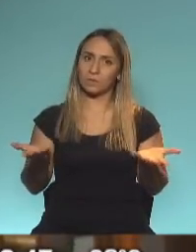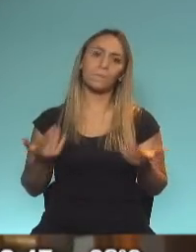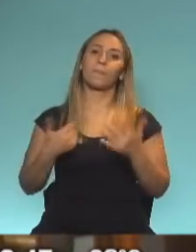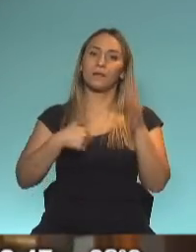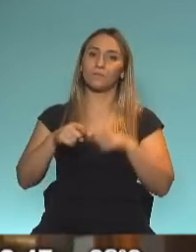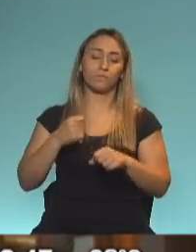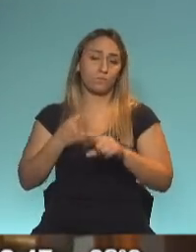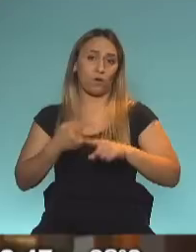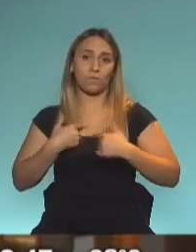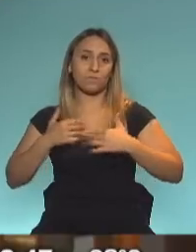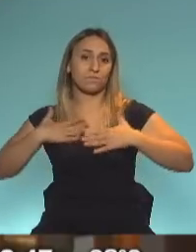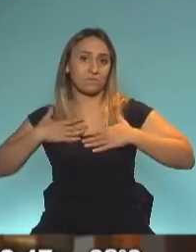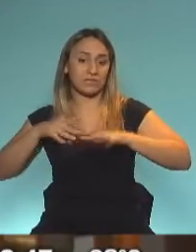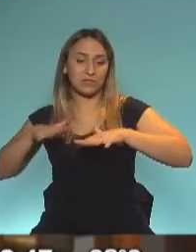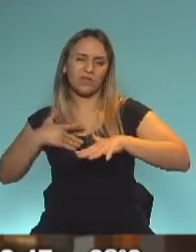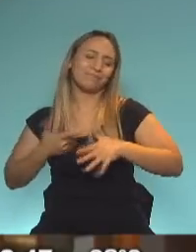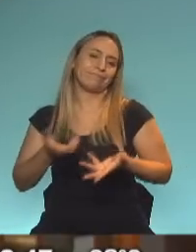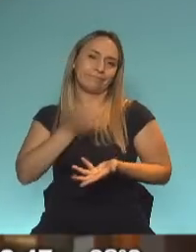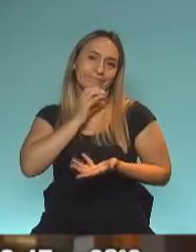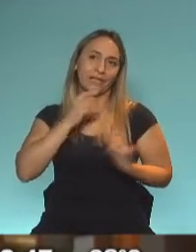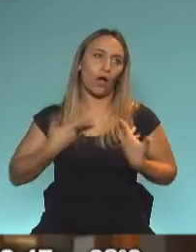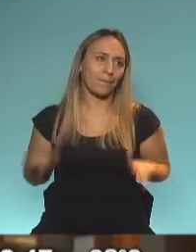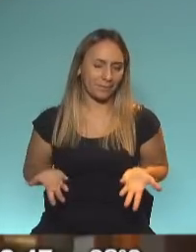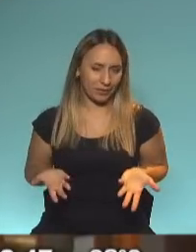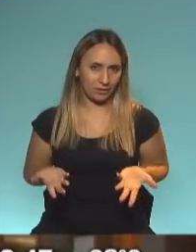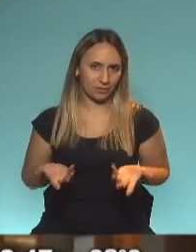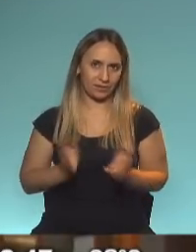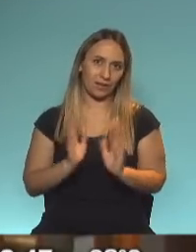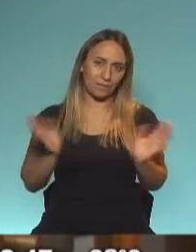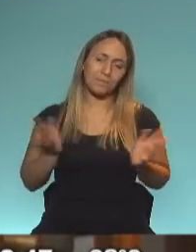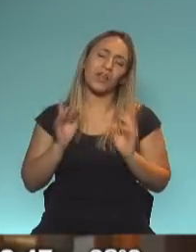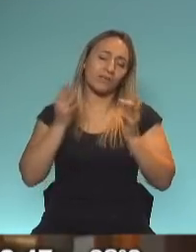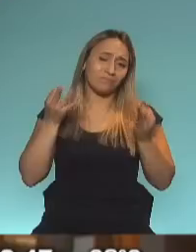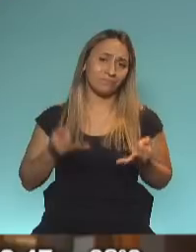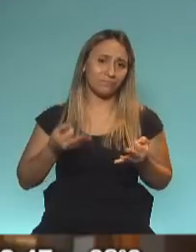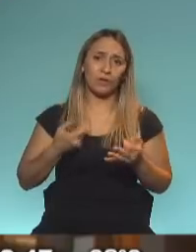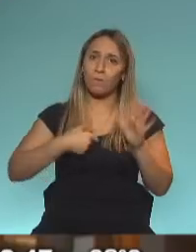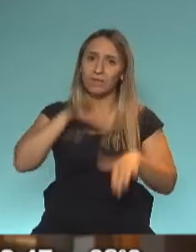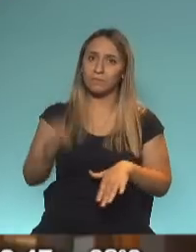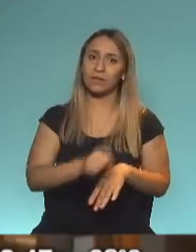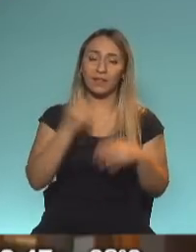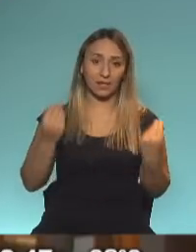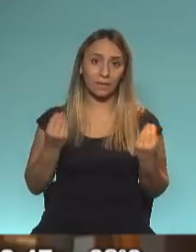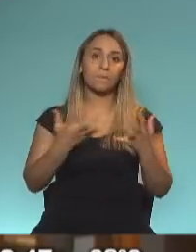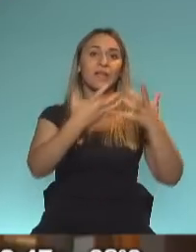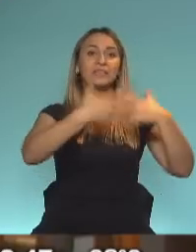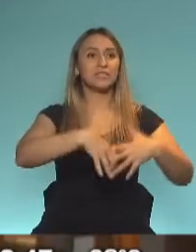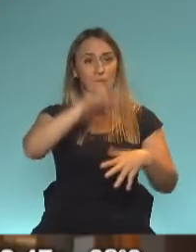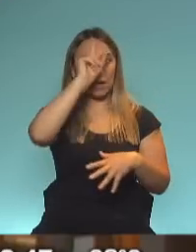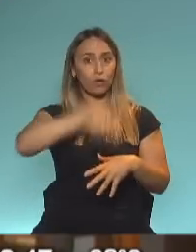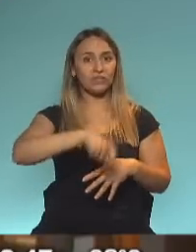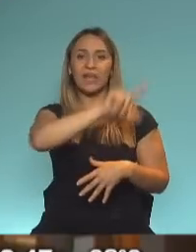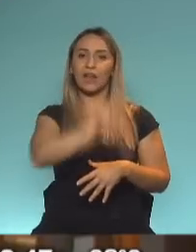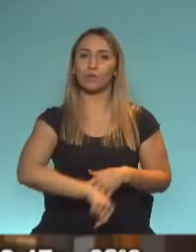caso, que en definitiva es anecdótico, como le decía antes. Lo importante es lo que está sucediendo con el sistema judicial en la